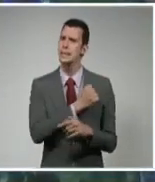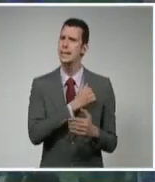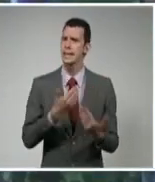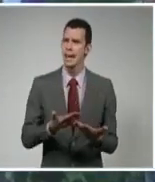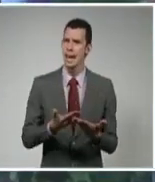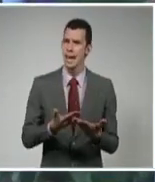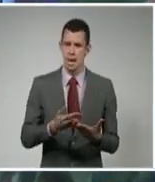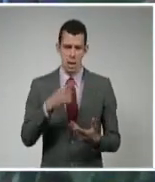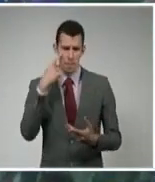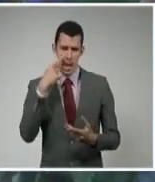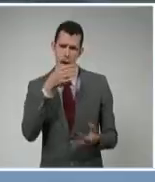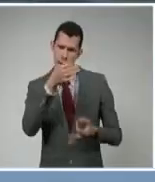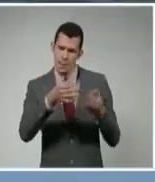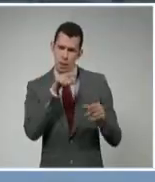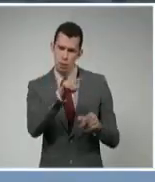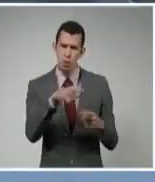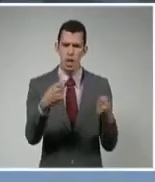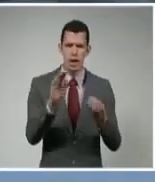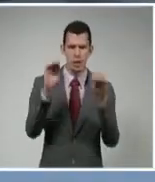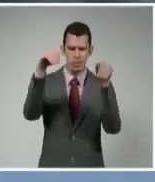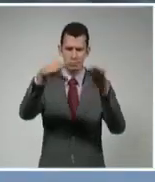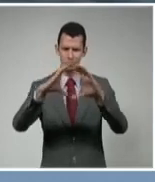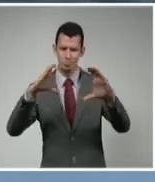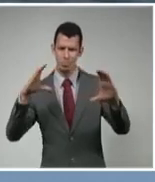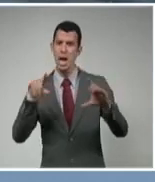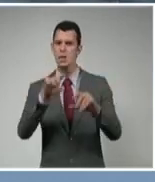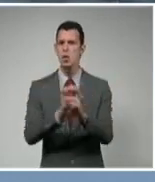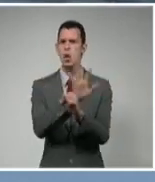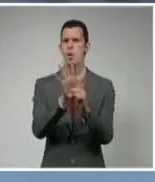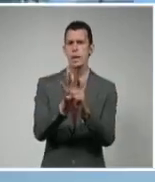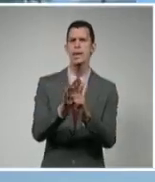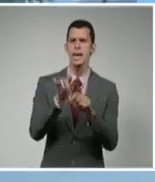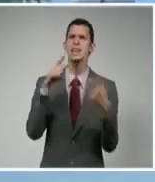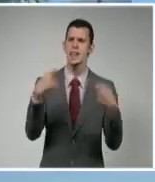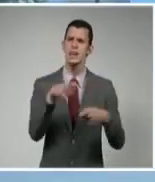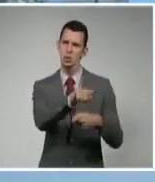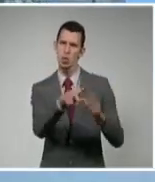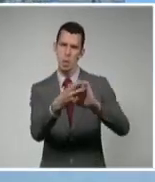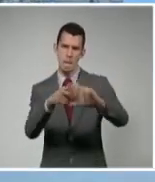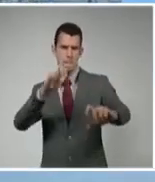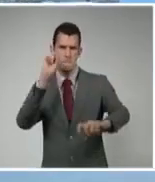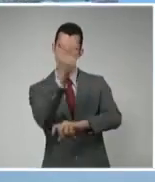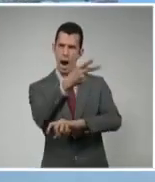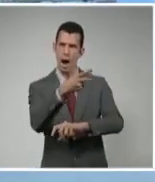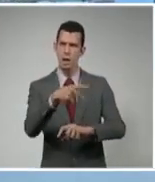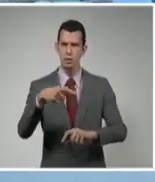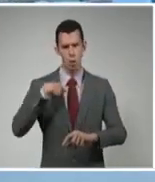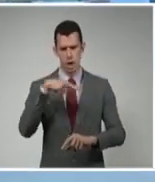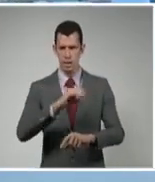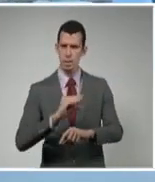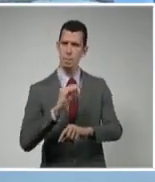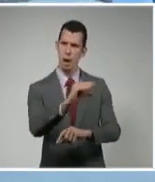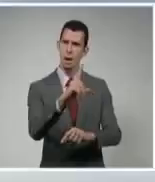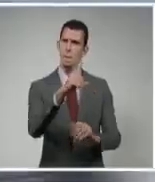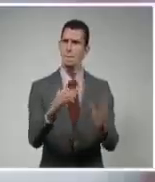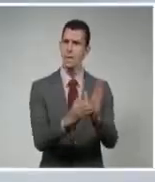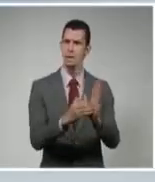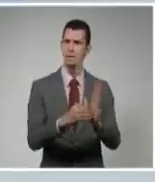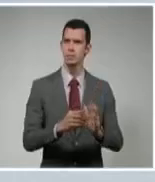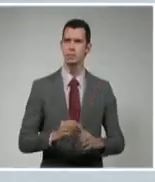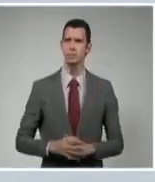también estaban dirigidas las acciones en Guantánamo. Transporte dedicado a, vean, el Policlínico Norte. En este policlínico se